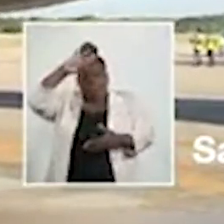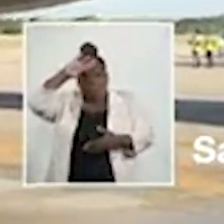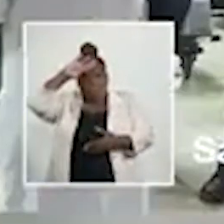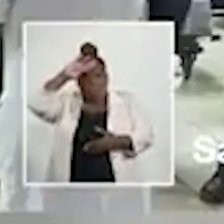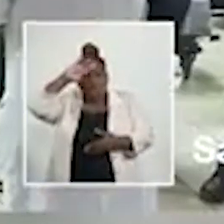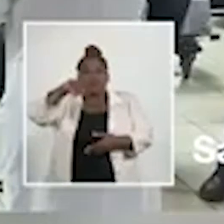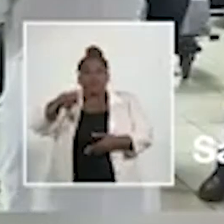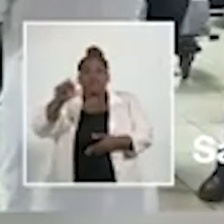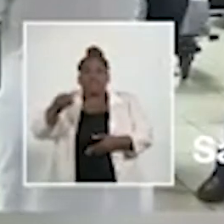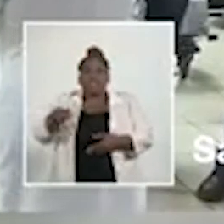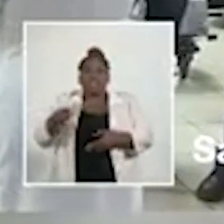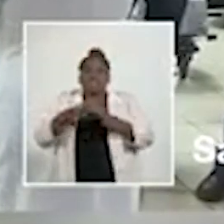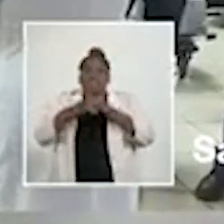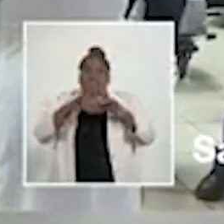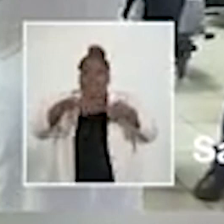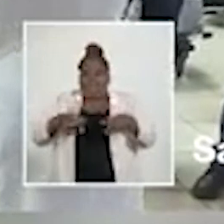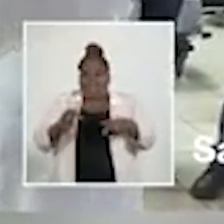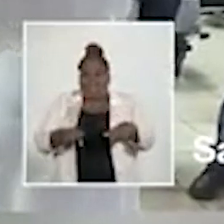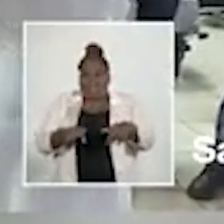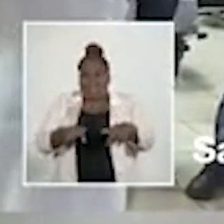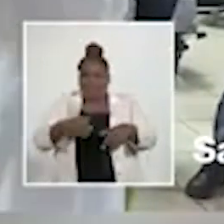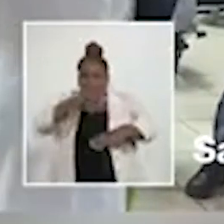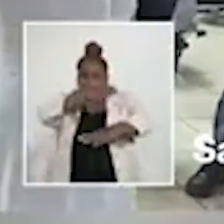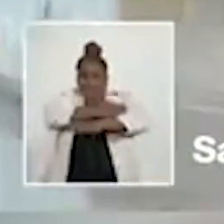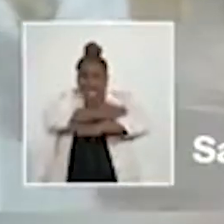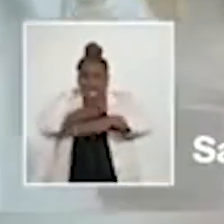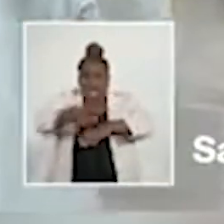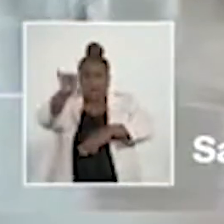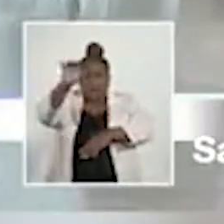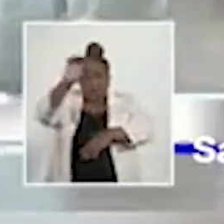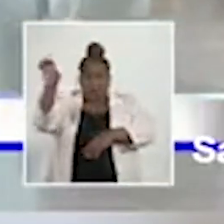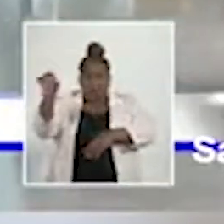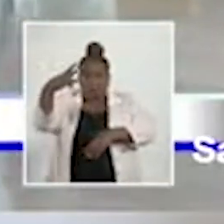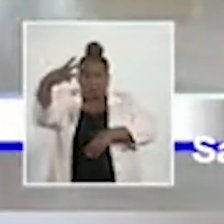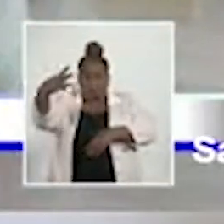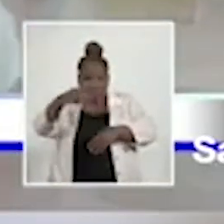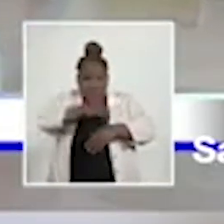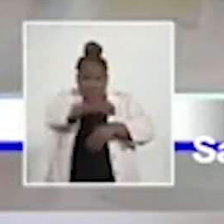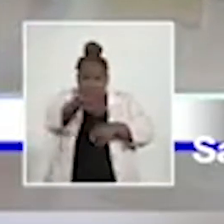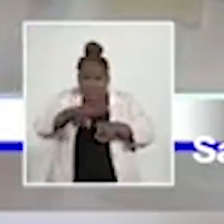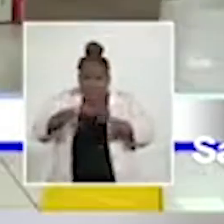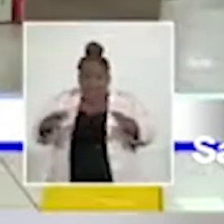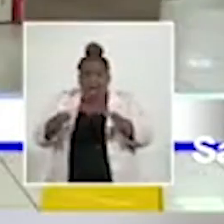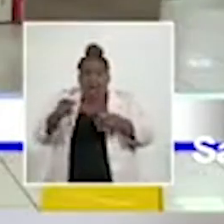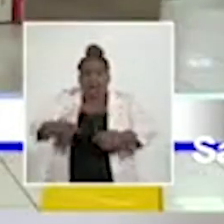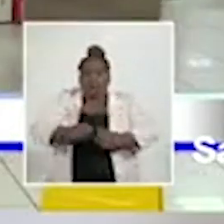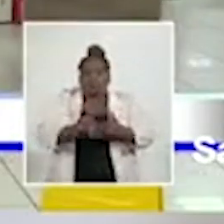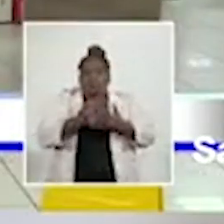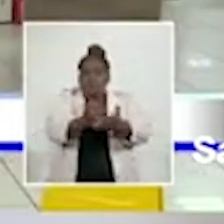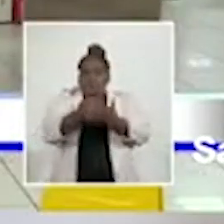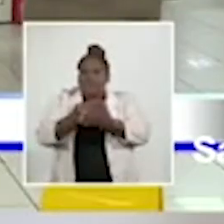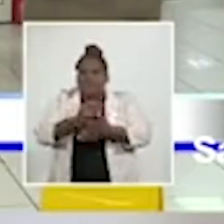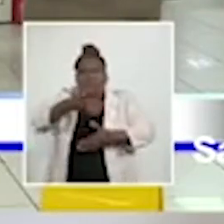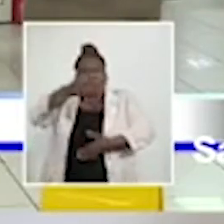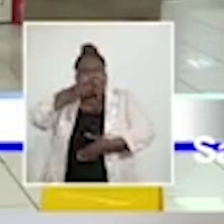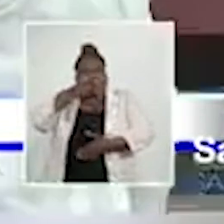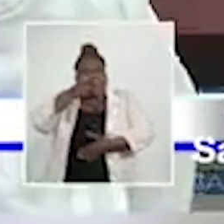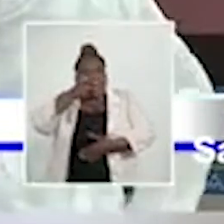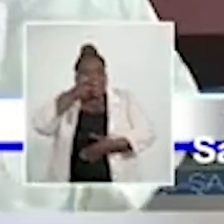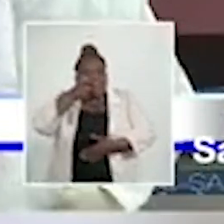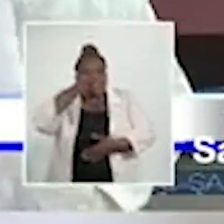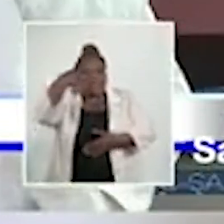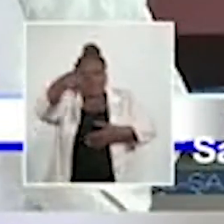cuenta queremos aclarar con respecto a los pasajeros que toman vuelos de copa airlines a guyana con escala en panamá por